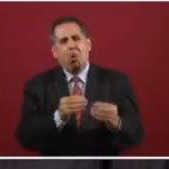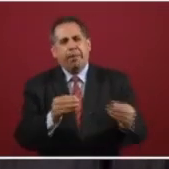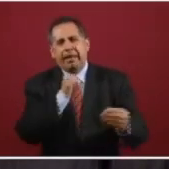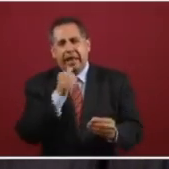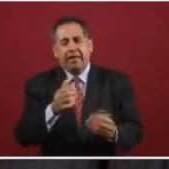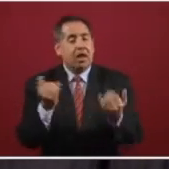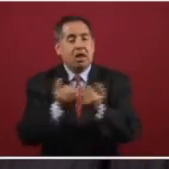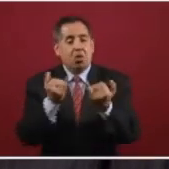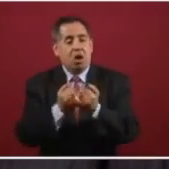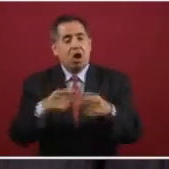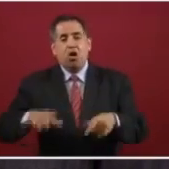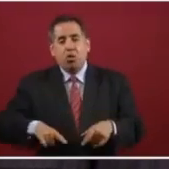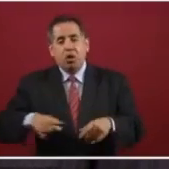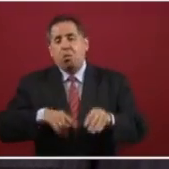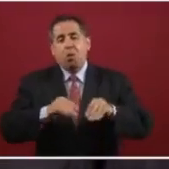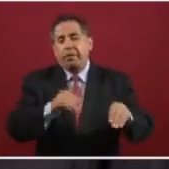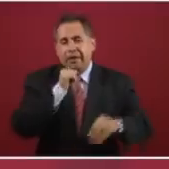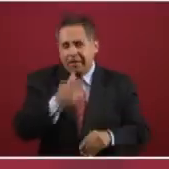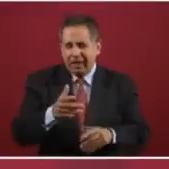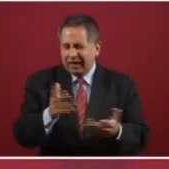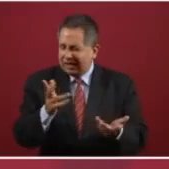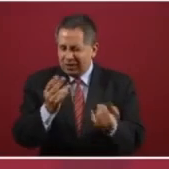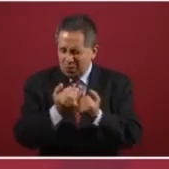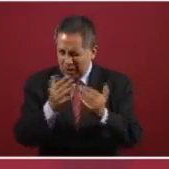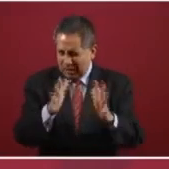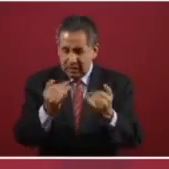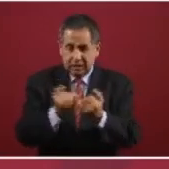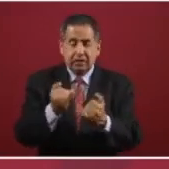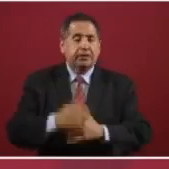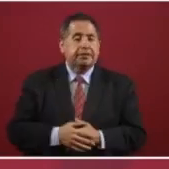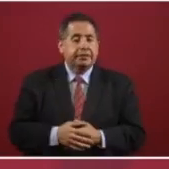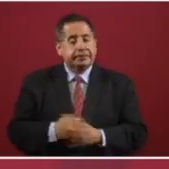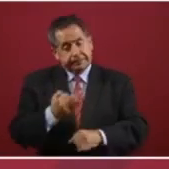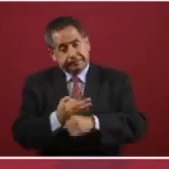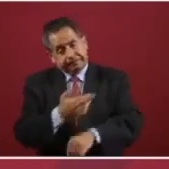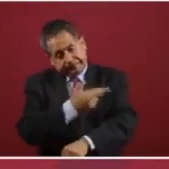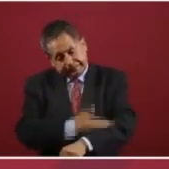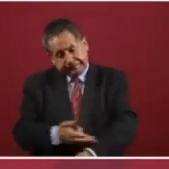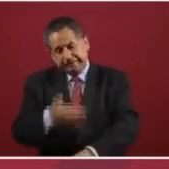entre ellas presos políticos. Los trámites